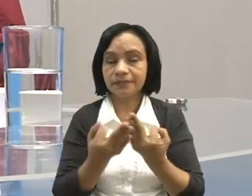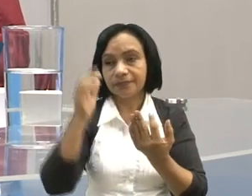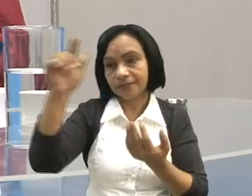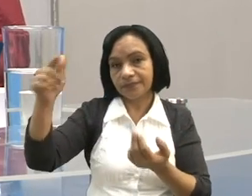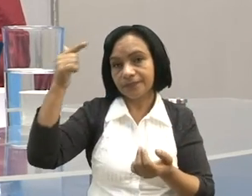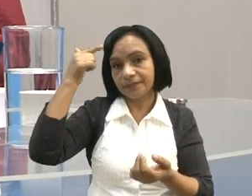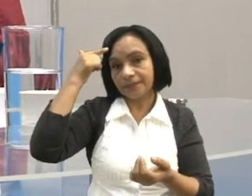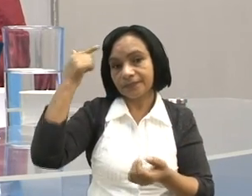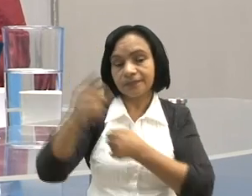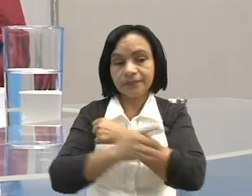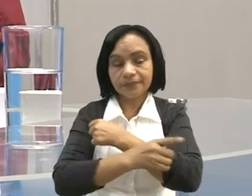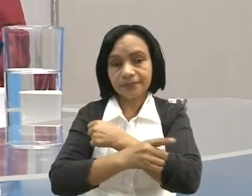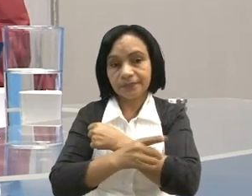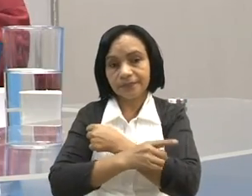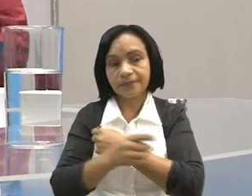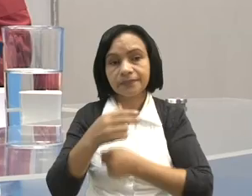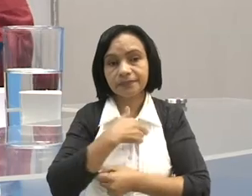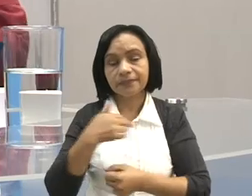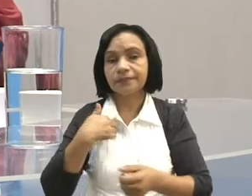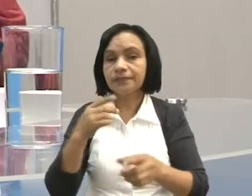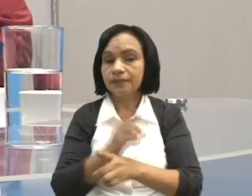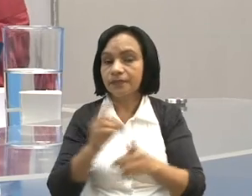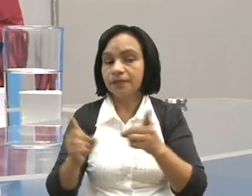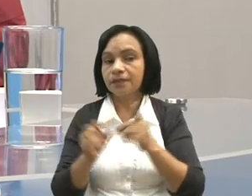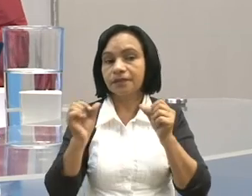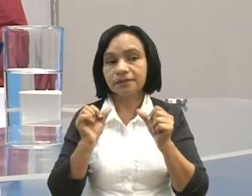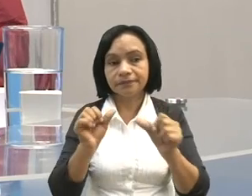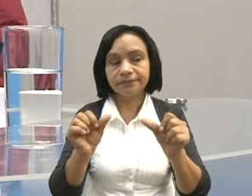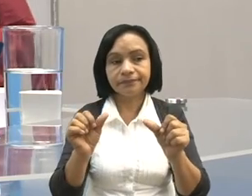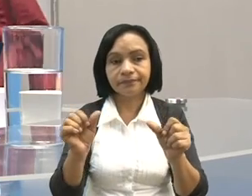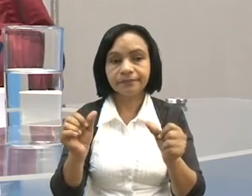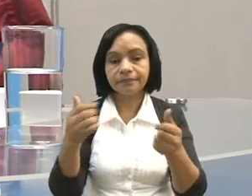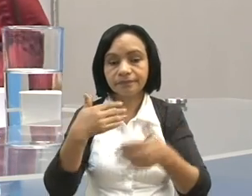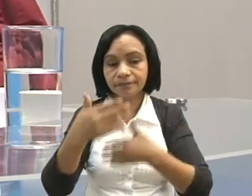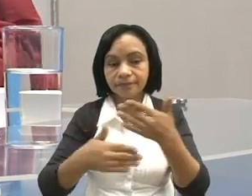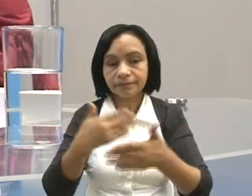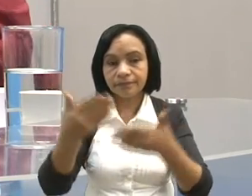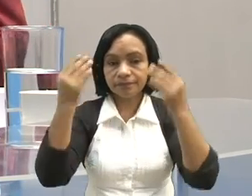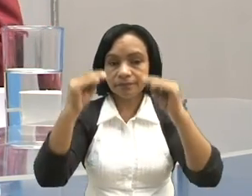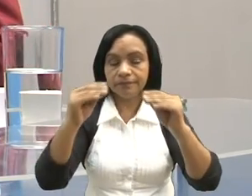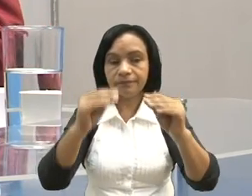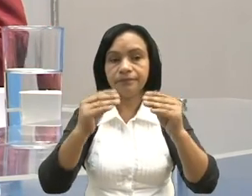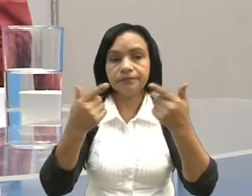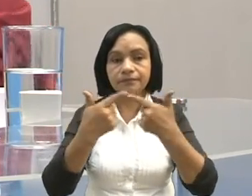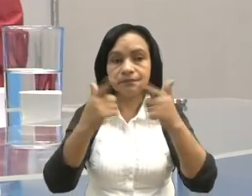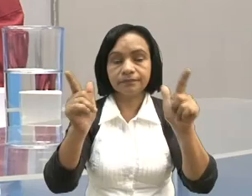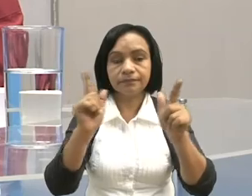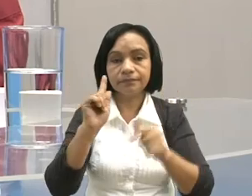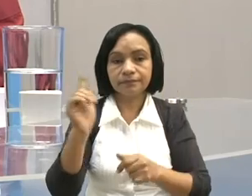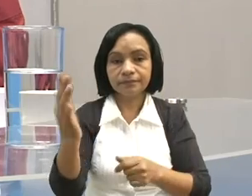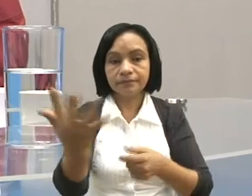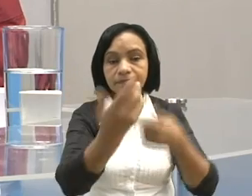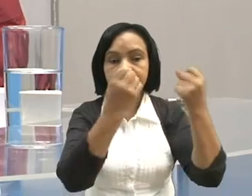gobierno, presidido por el comandante Daniel, garantiza y seguirá garantizando este proceso de educación pública gratuita con calidad para todas